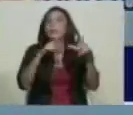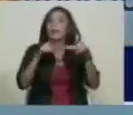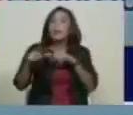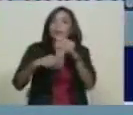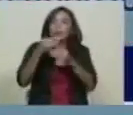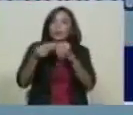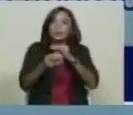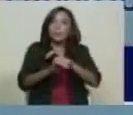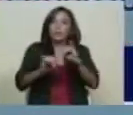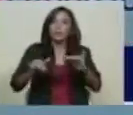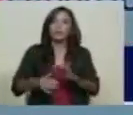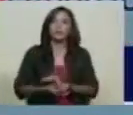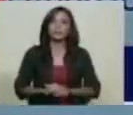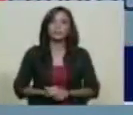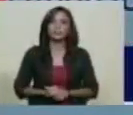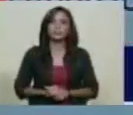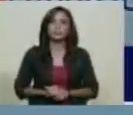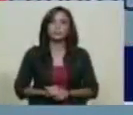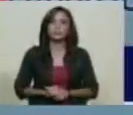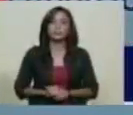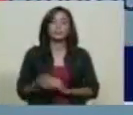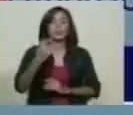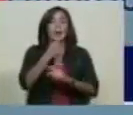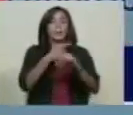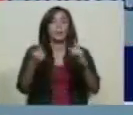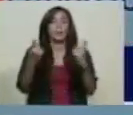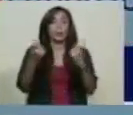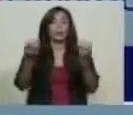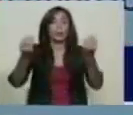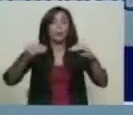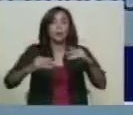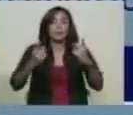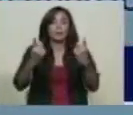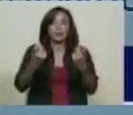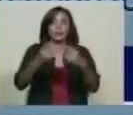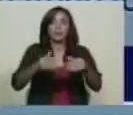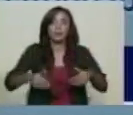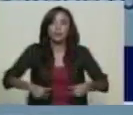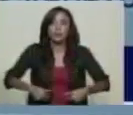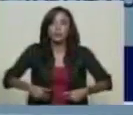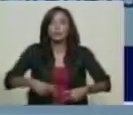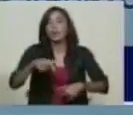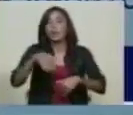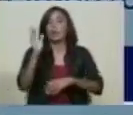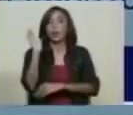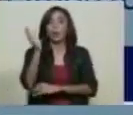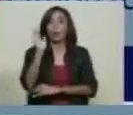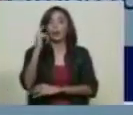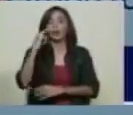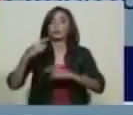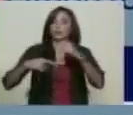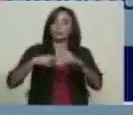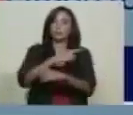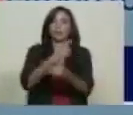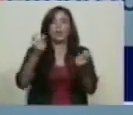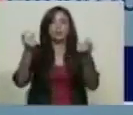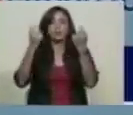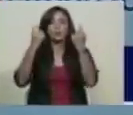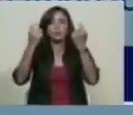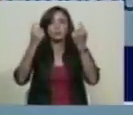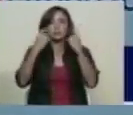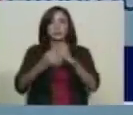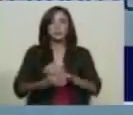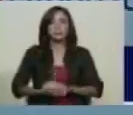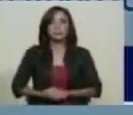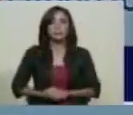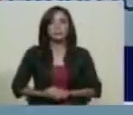No. Aún falta. Aún falta, y este Congreso nos ha dado algunas